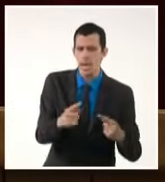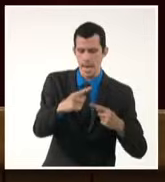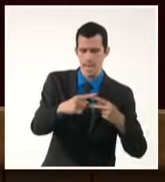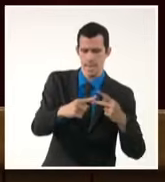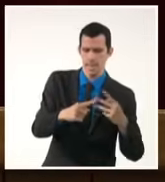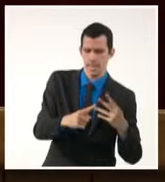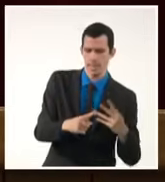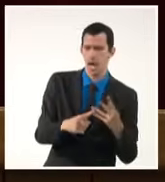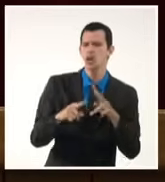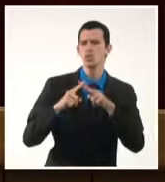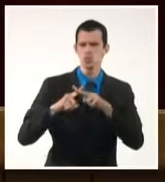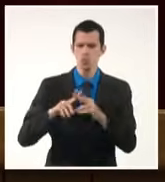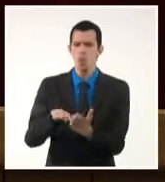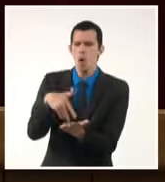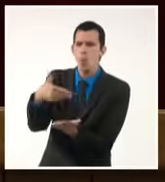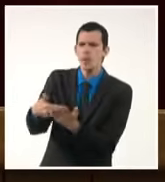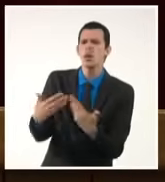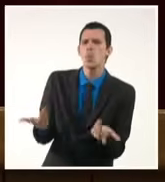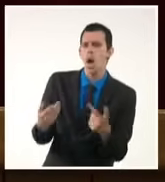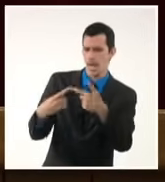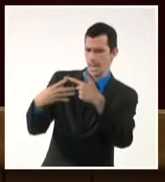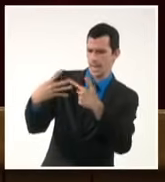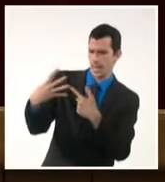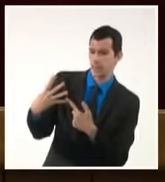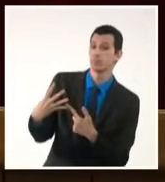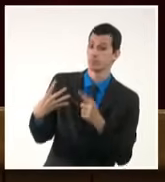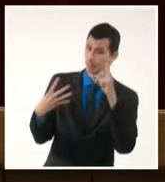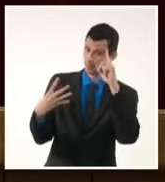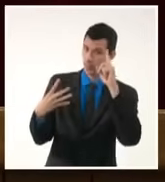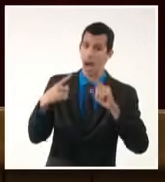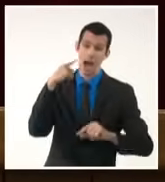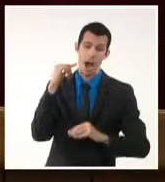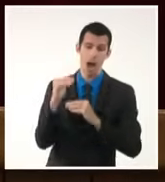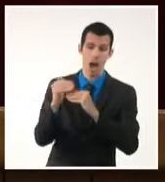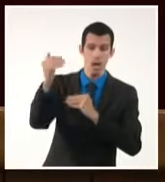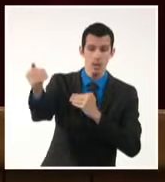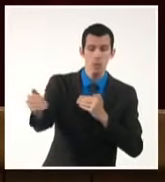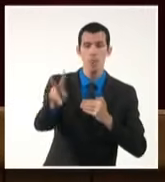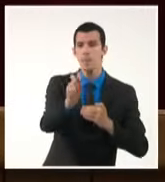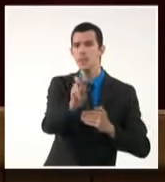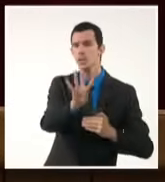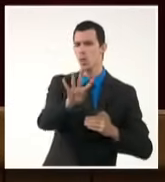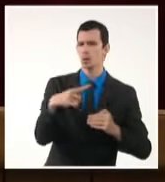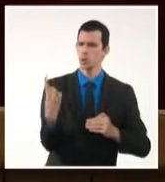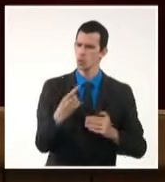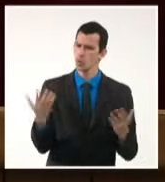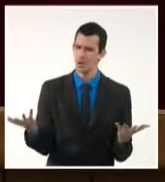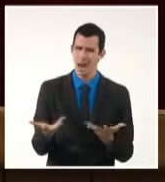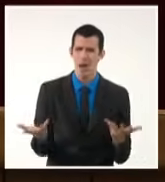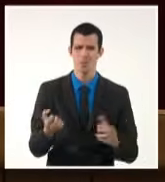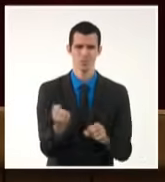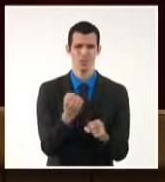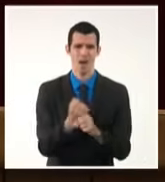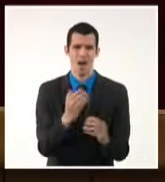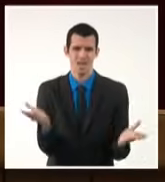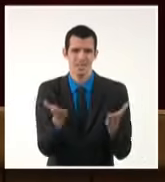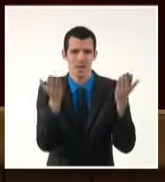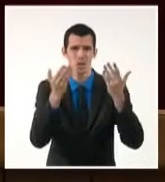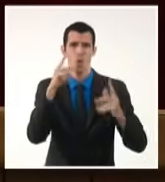año 2024 debemos implementar para avanzar con mayor celeridad en la recuperación